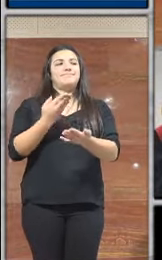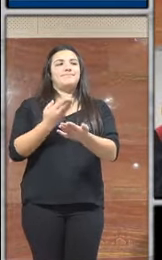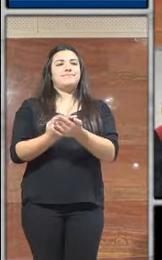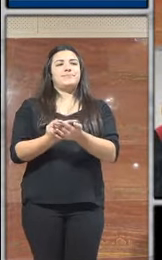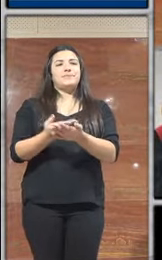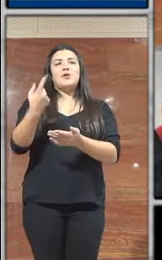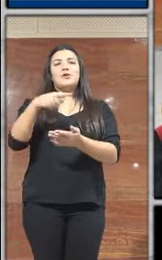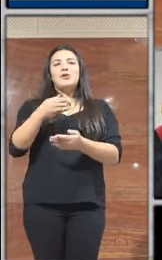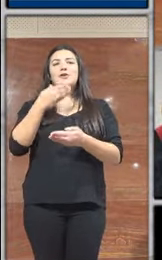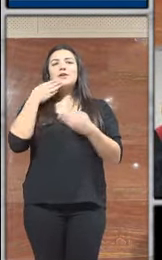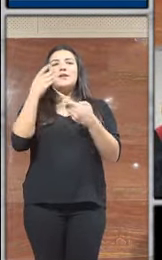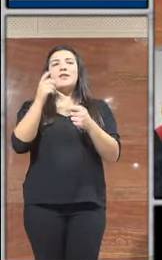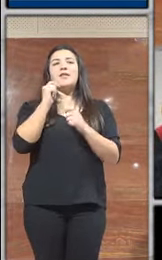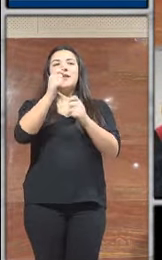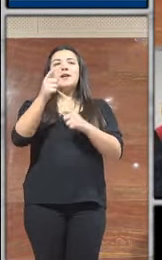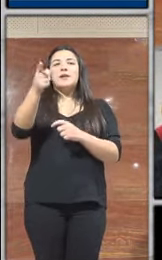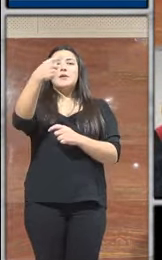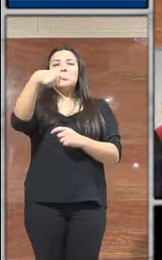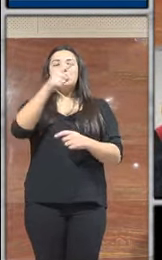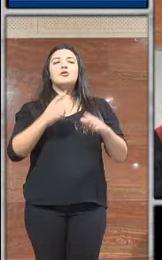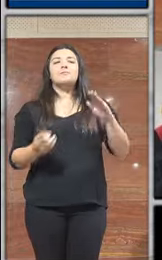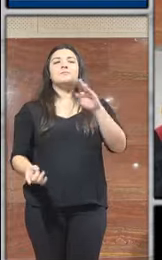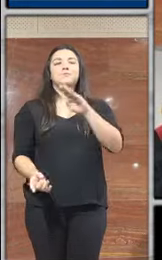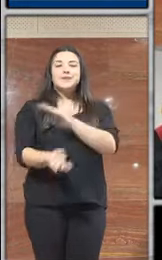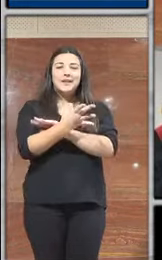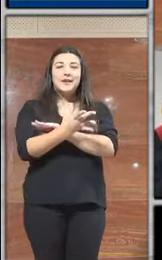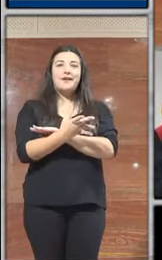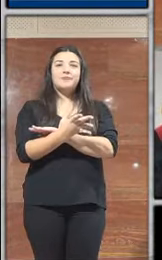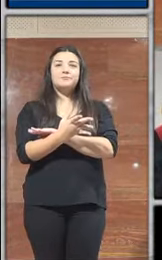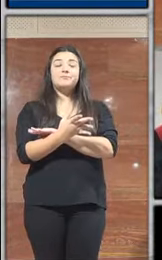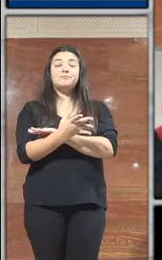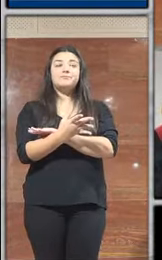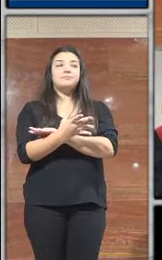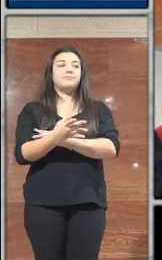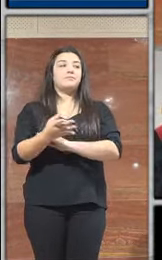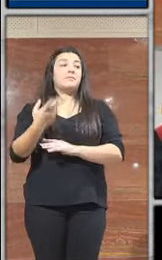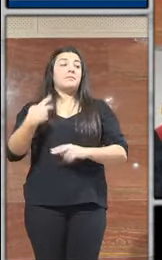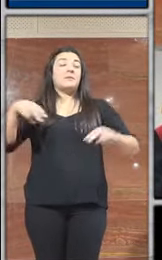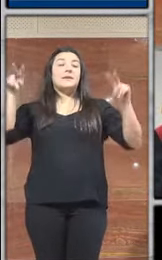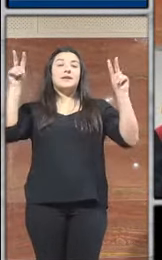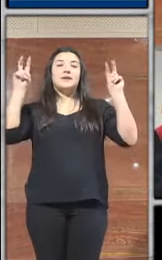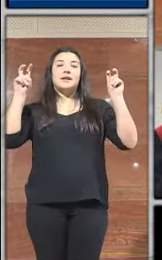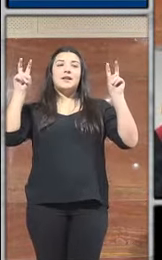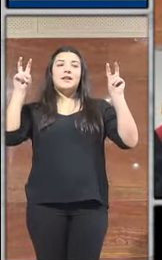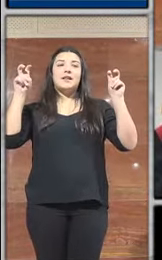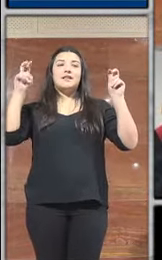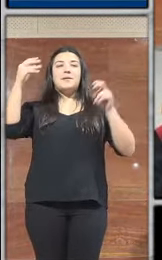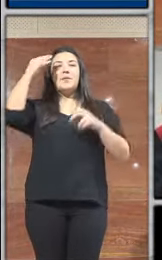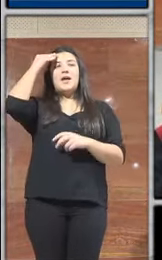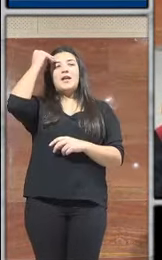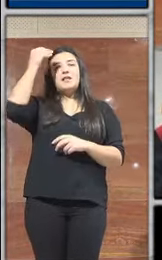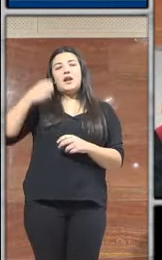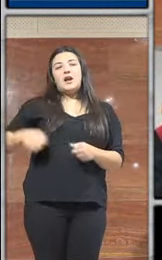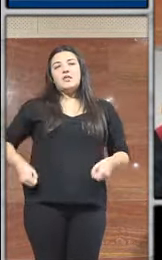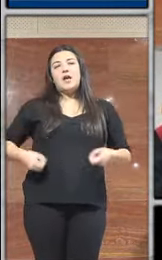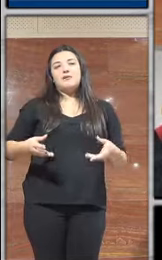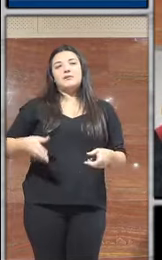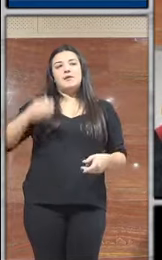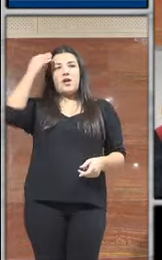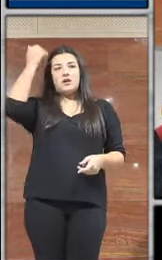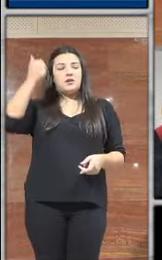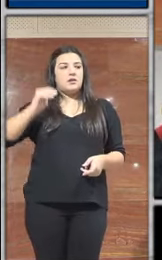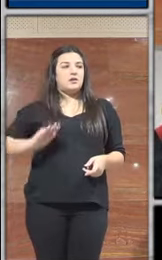profundamente que lo hayáis sacado. Yo cuando nos referíamos también a la inteligencia de la silla era